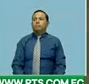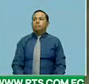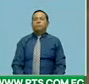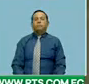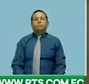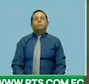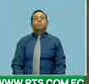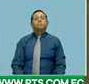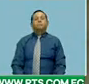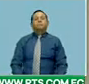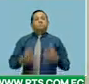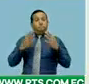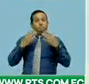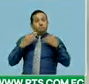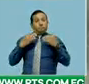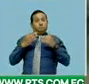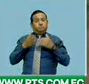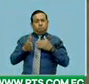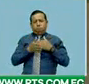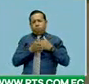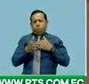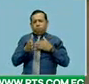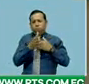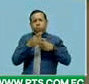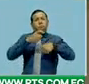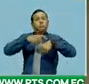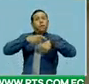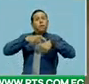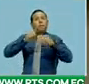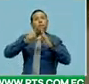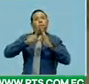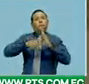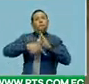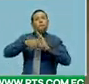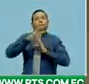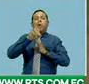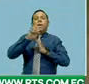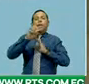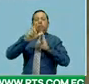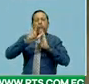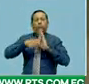A tan solo 20 minutos de Guayaquil, encontramos este paisaje colorido.